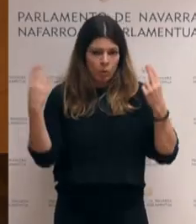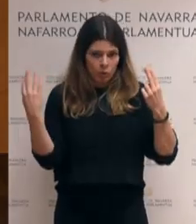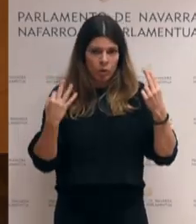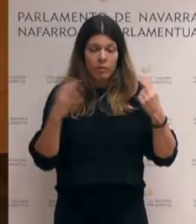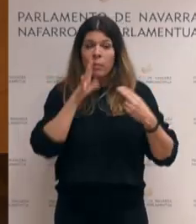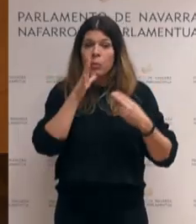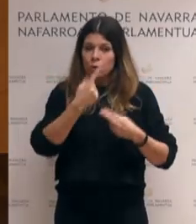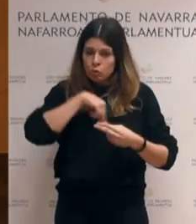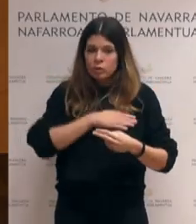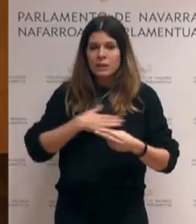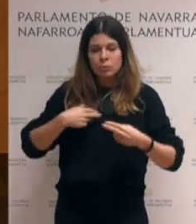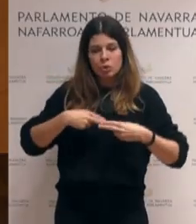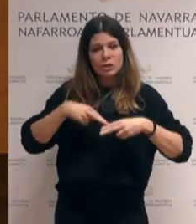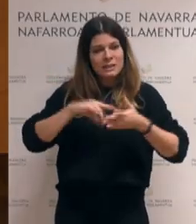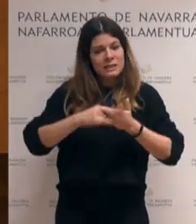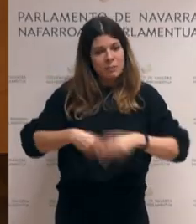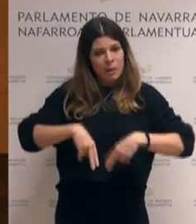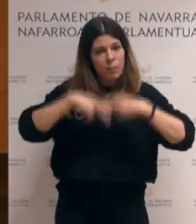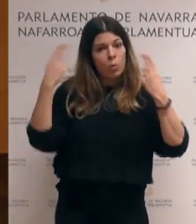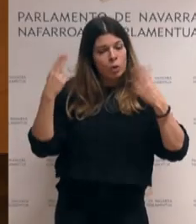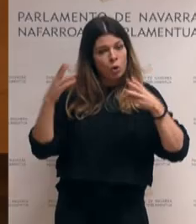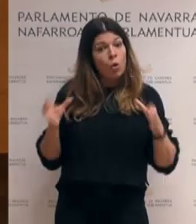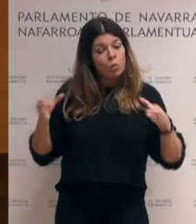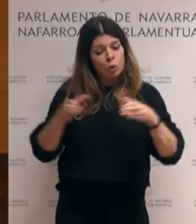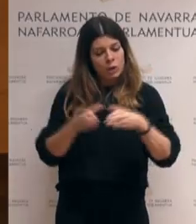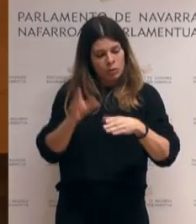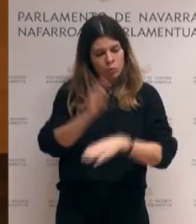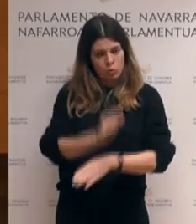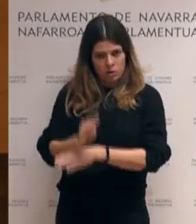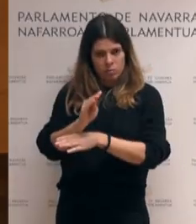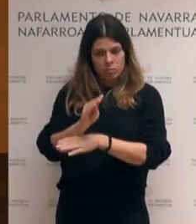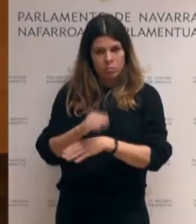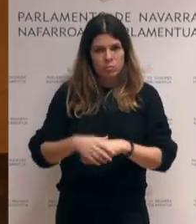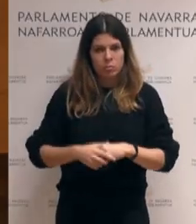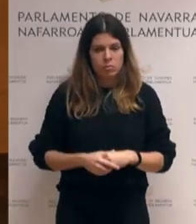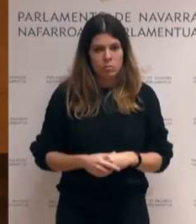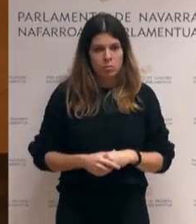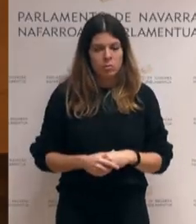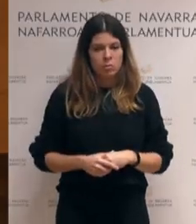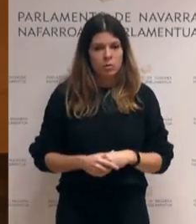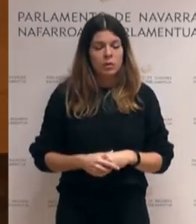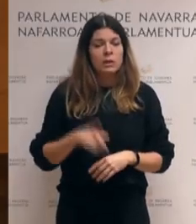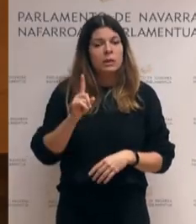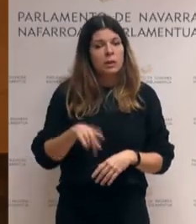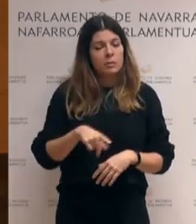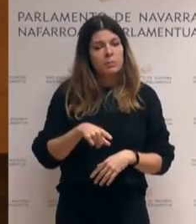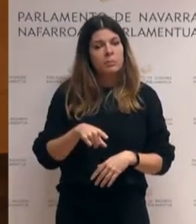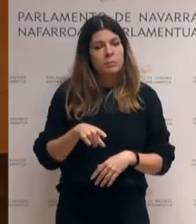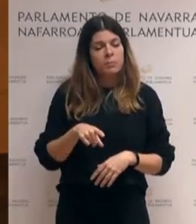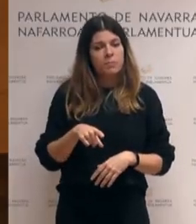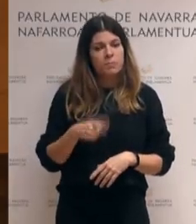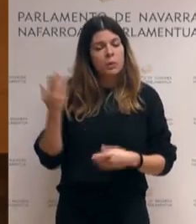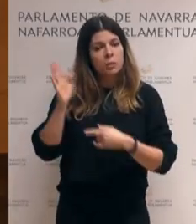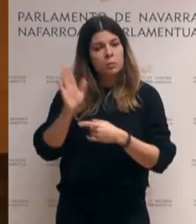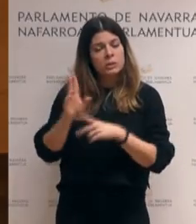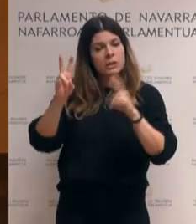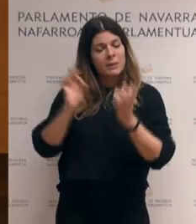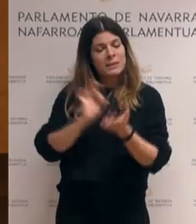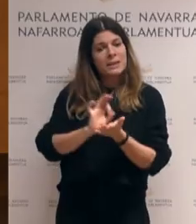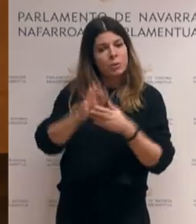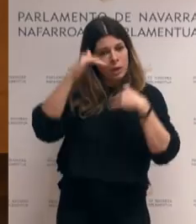público comunitario de cuidados también eh hacemos propuestas en torno al servicio de